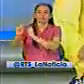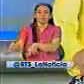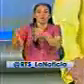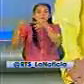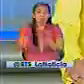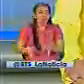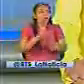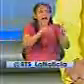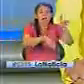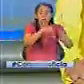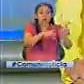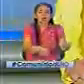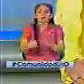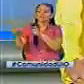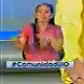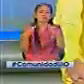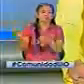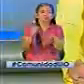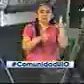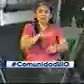hora de la detención de algunos de los conductores.